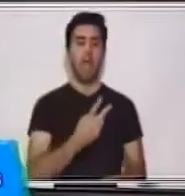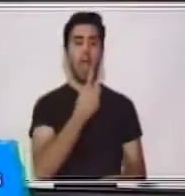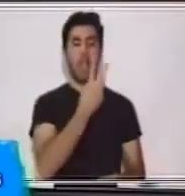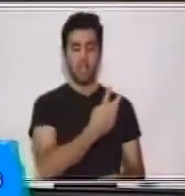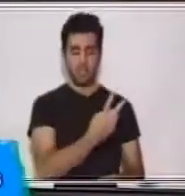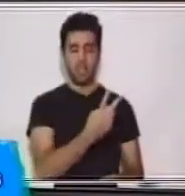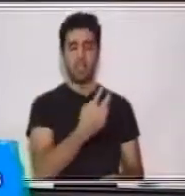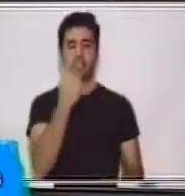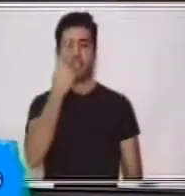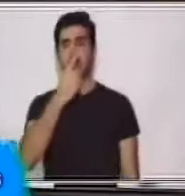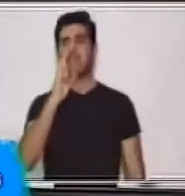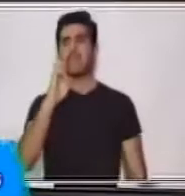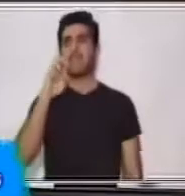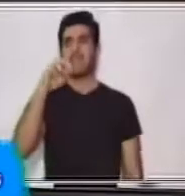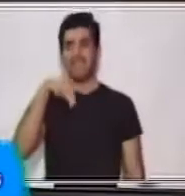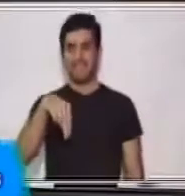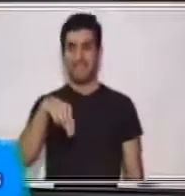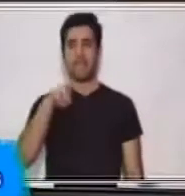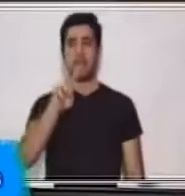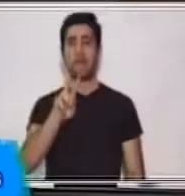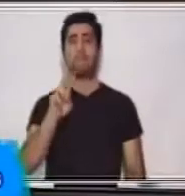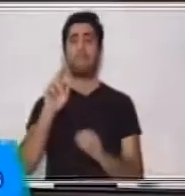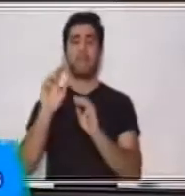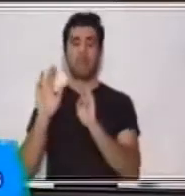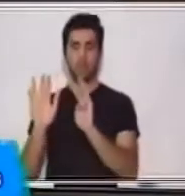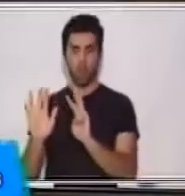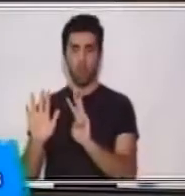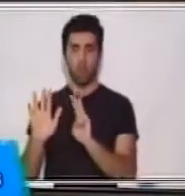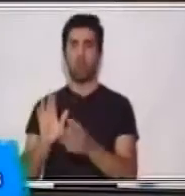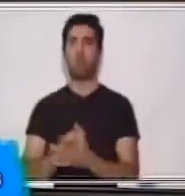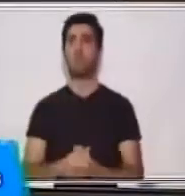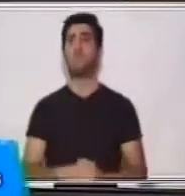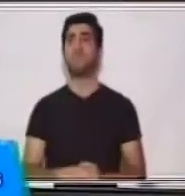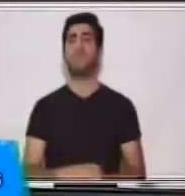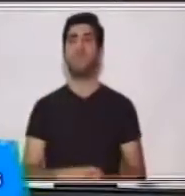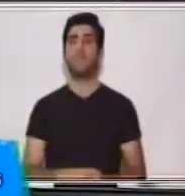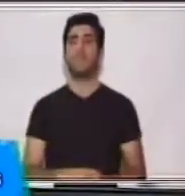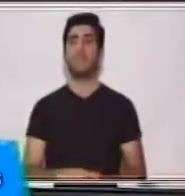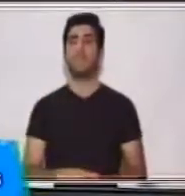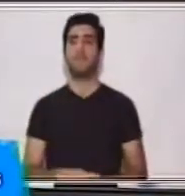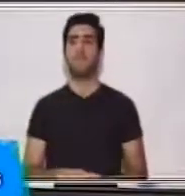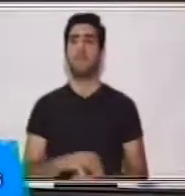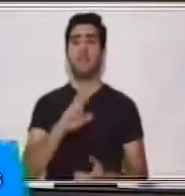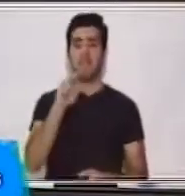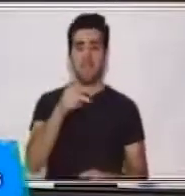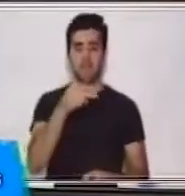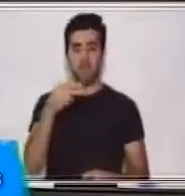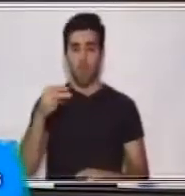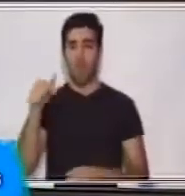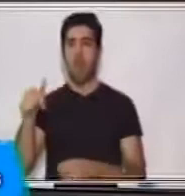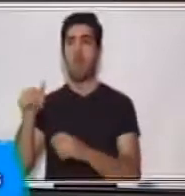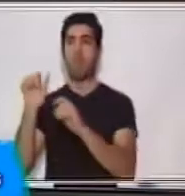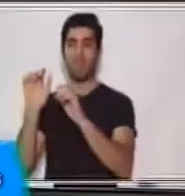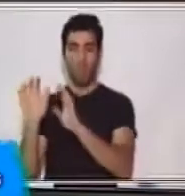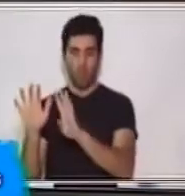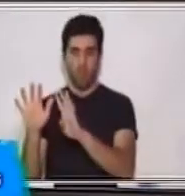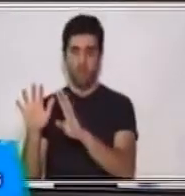ambos lados, quedando que la hipotenusa por el seno de 28 grados va a ser igual a